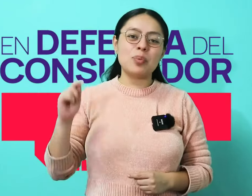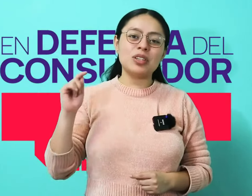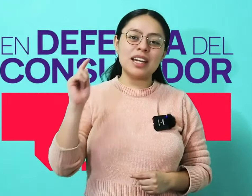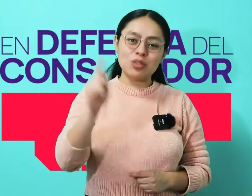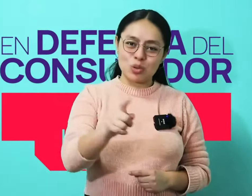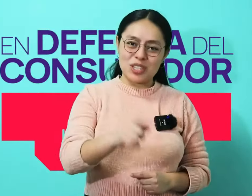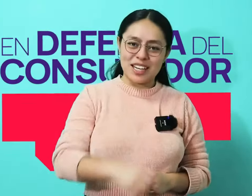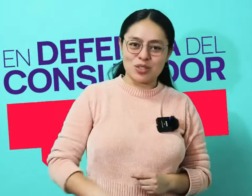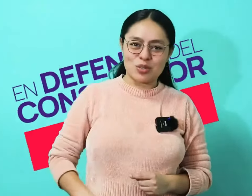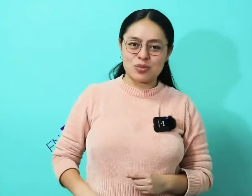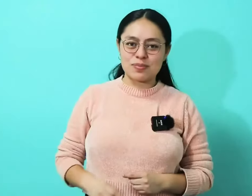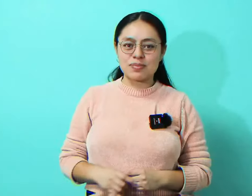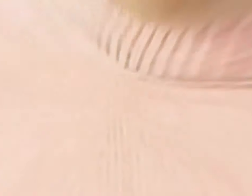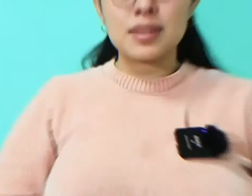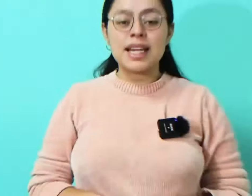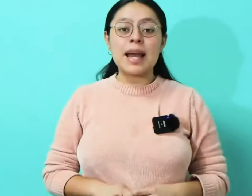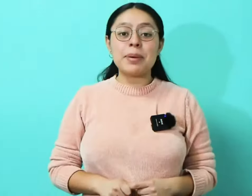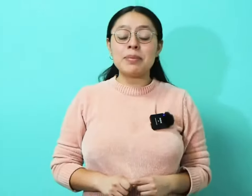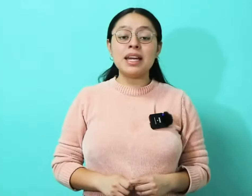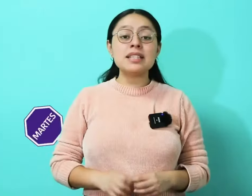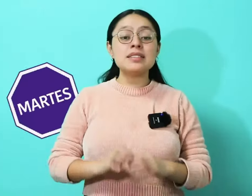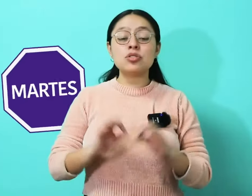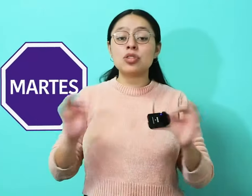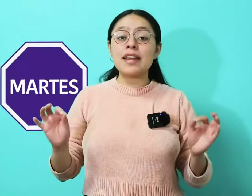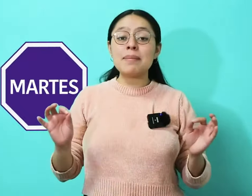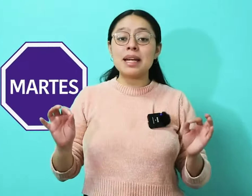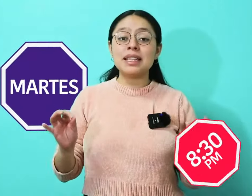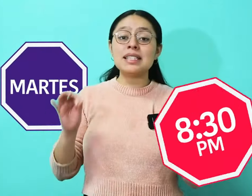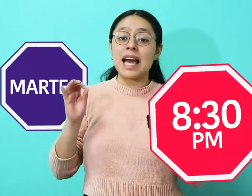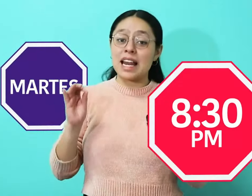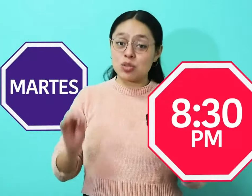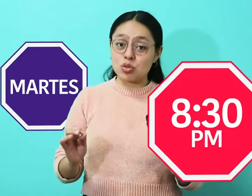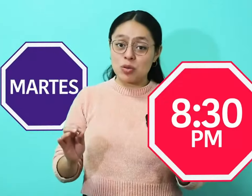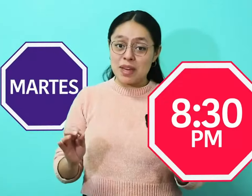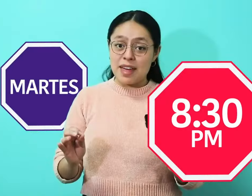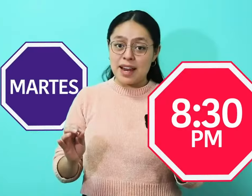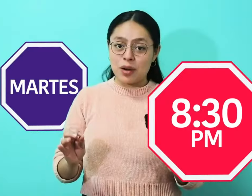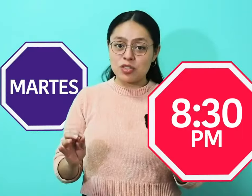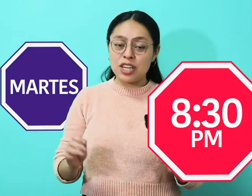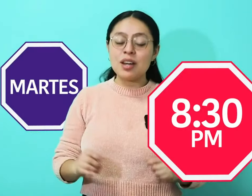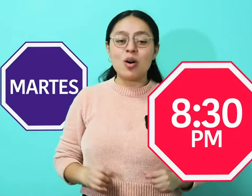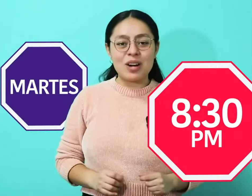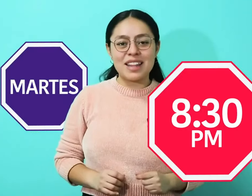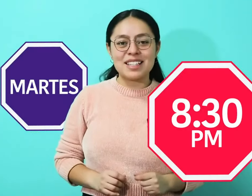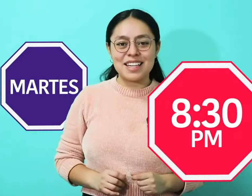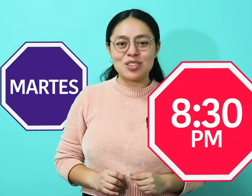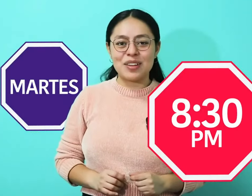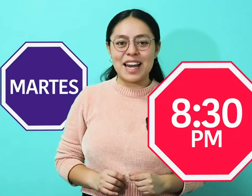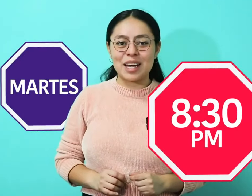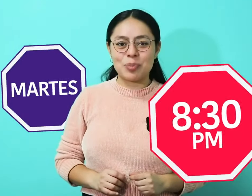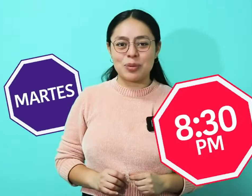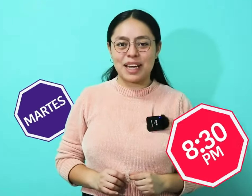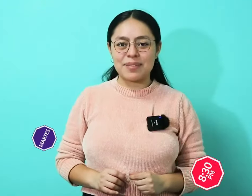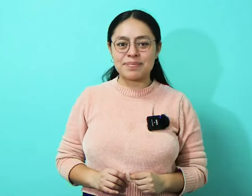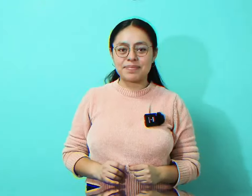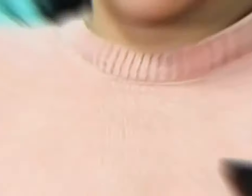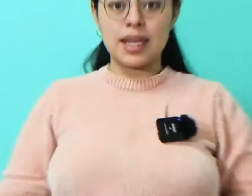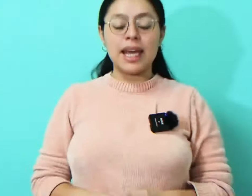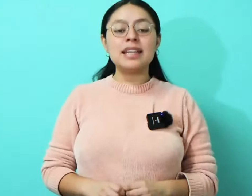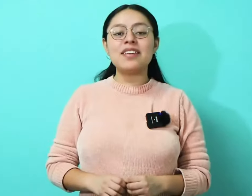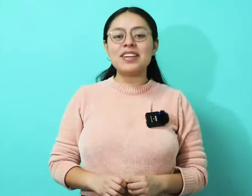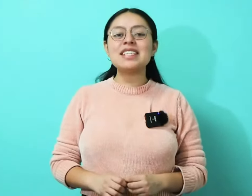programa donde importan tus derechos. La premier es cada martes a las 8:30 de la noche, hora del centro de la